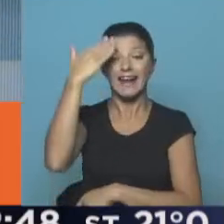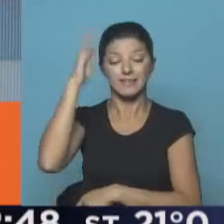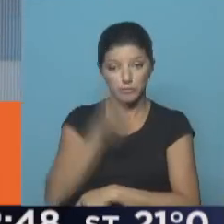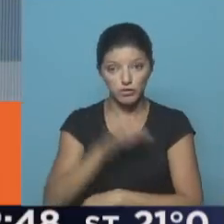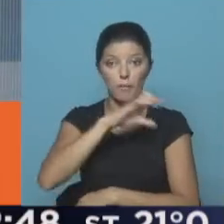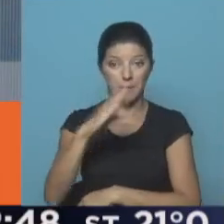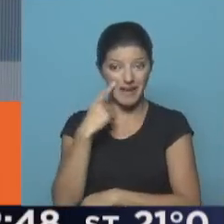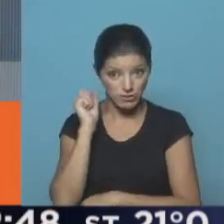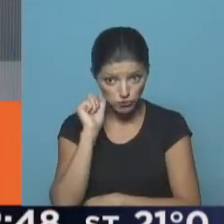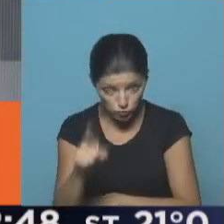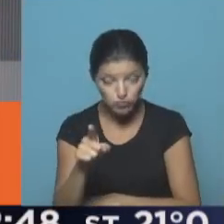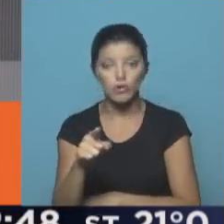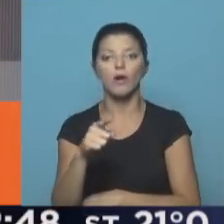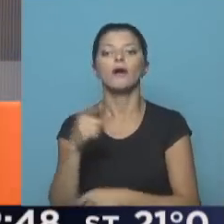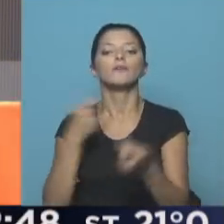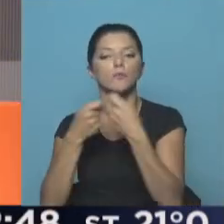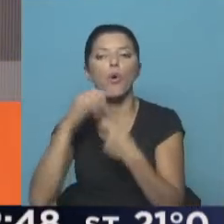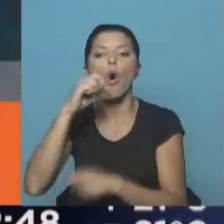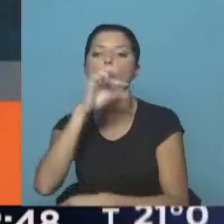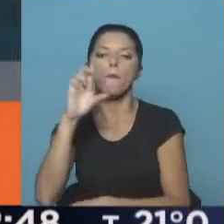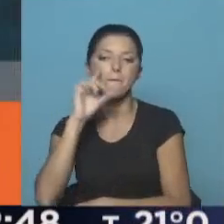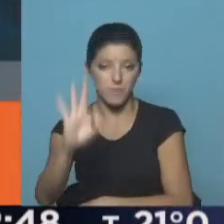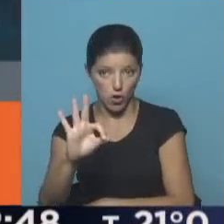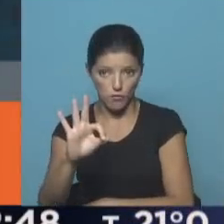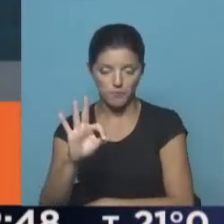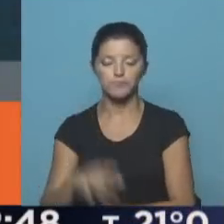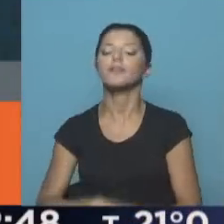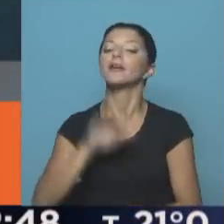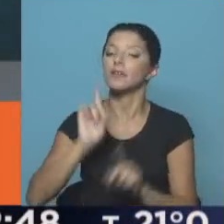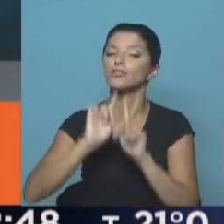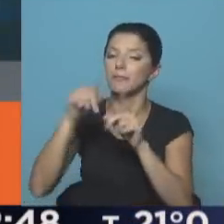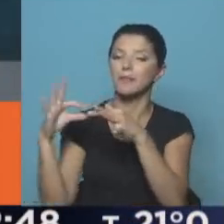Bruto Interno de Afganistán. Y esto, por supuesto, tiene que ver también con los militares.